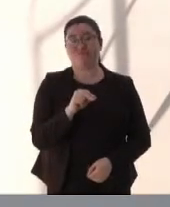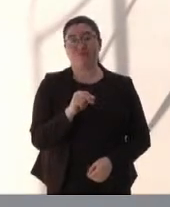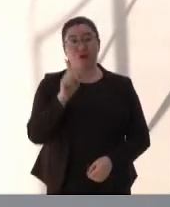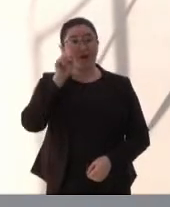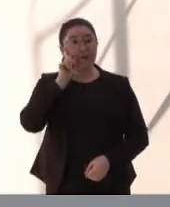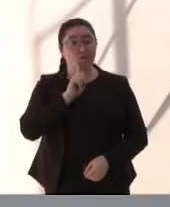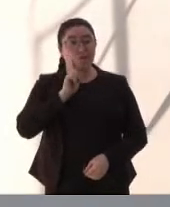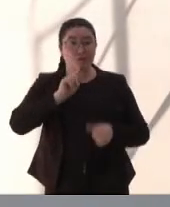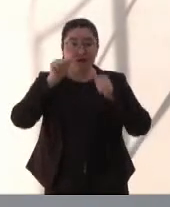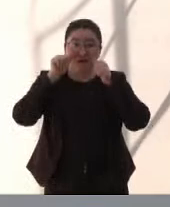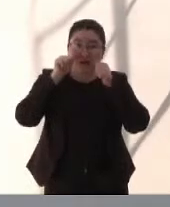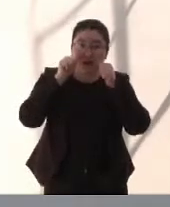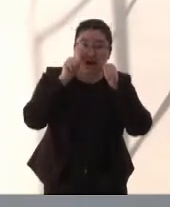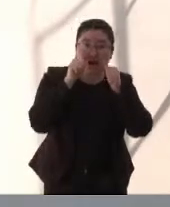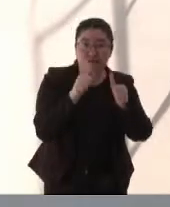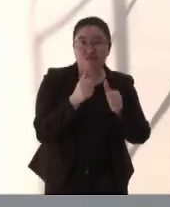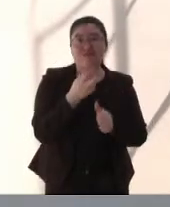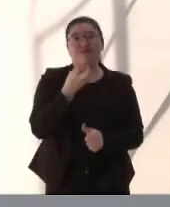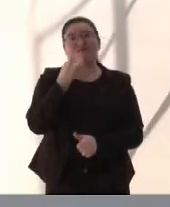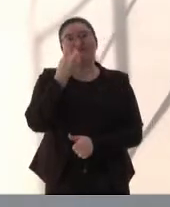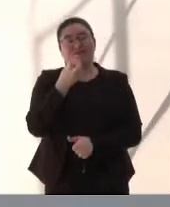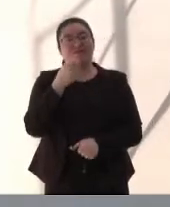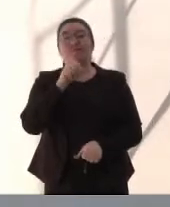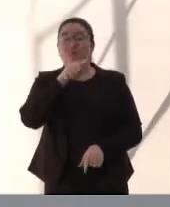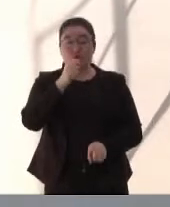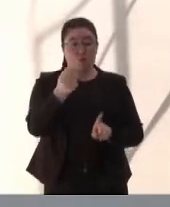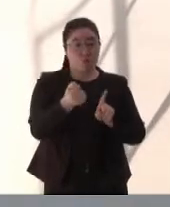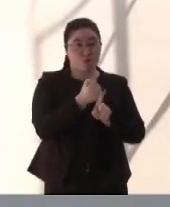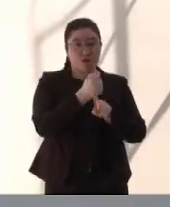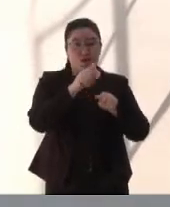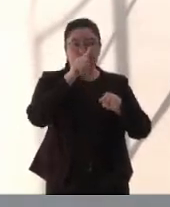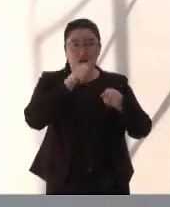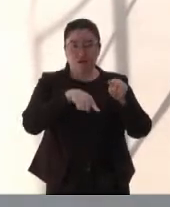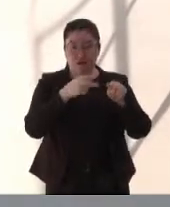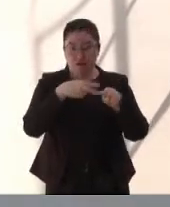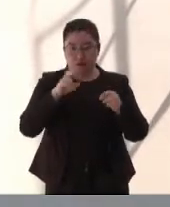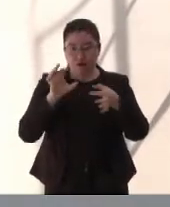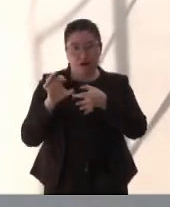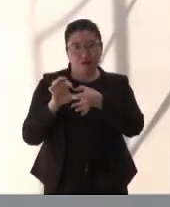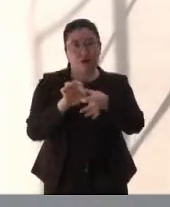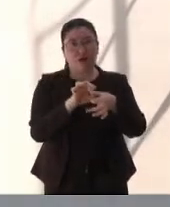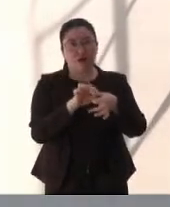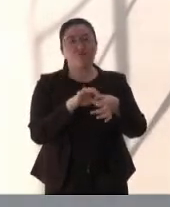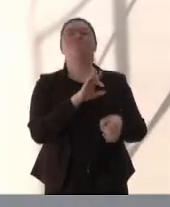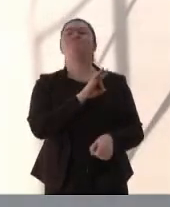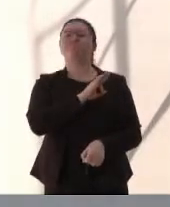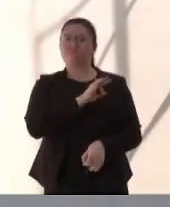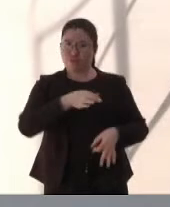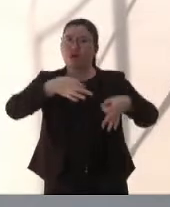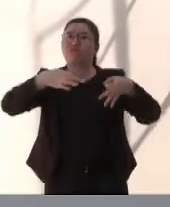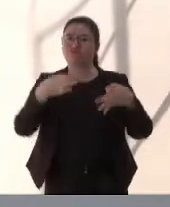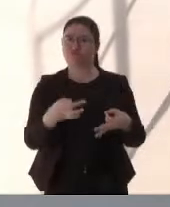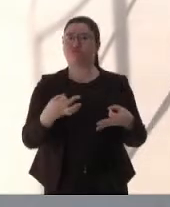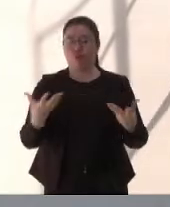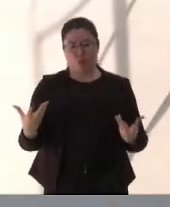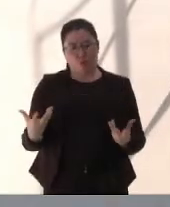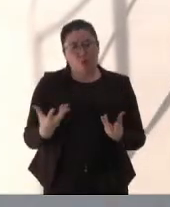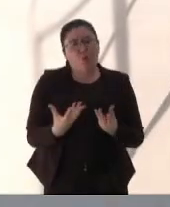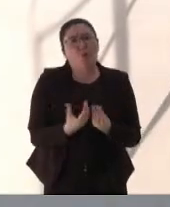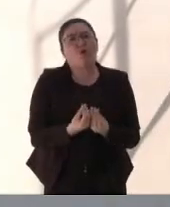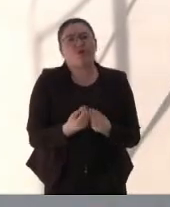mujeres y por su atención y la erradicación de la violencia. Se puede trabajar juntos en